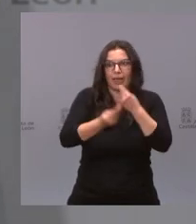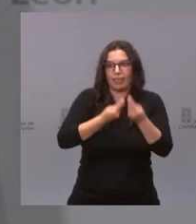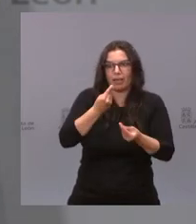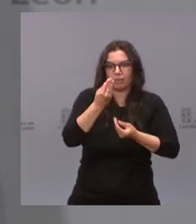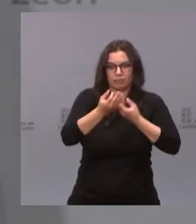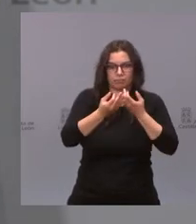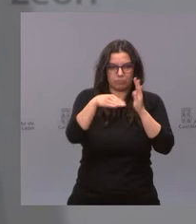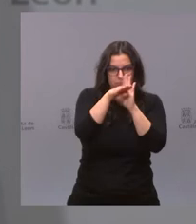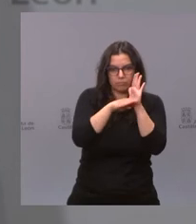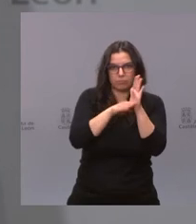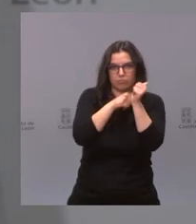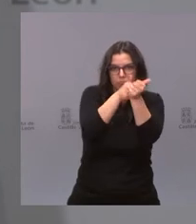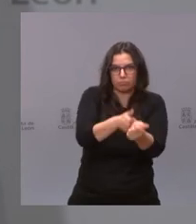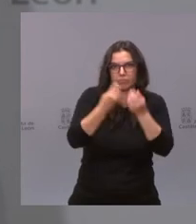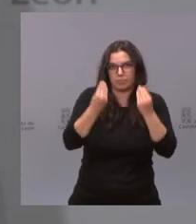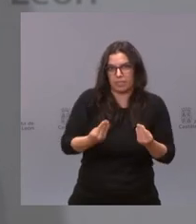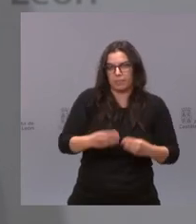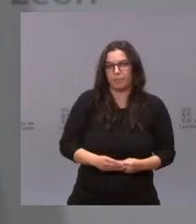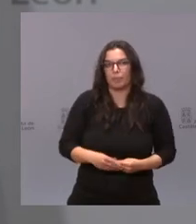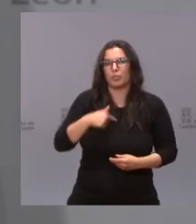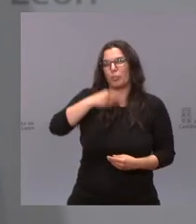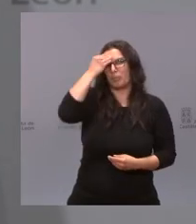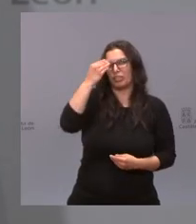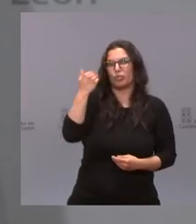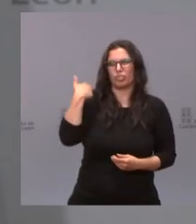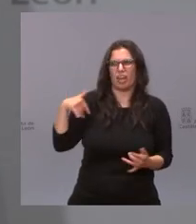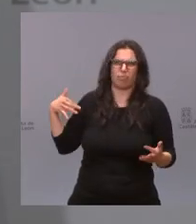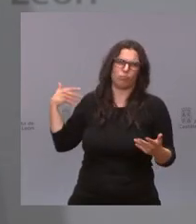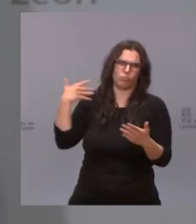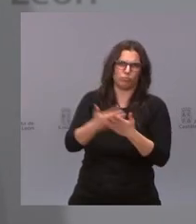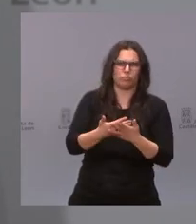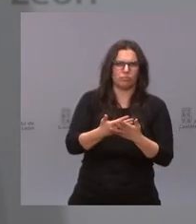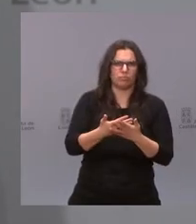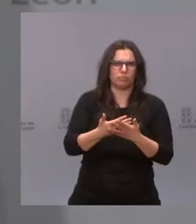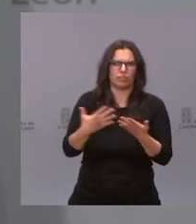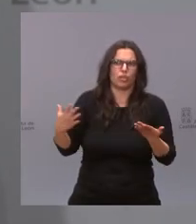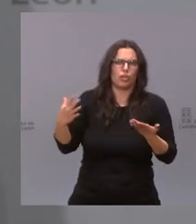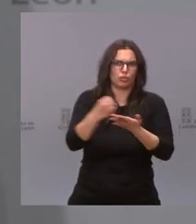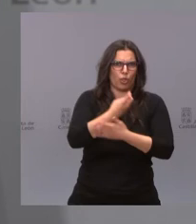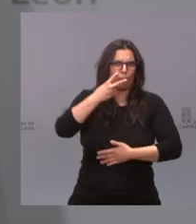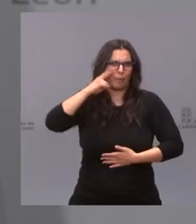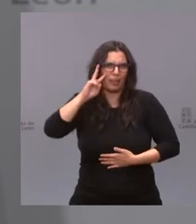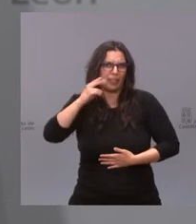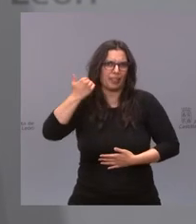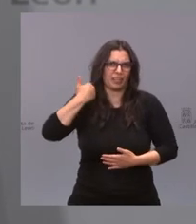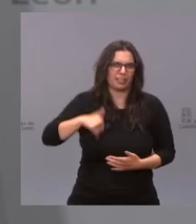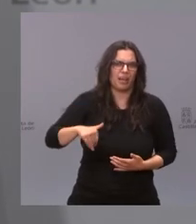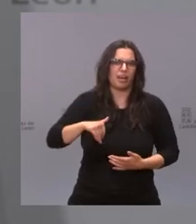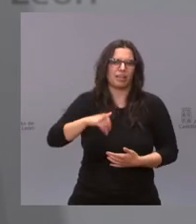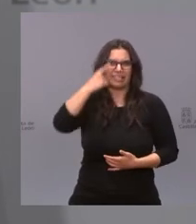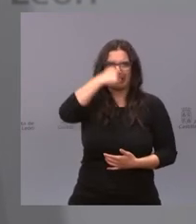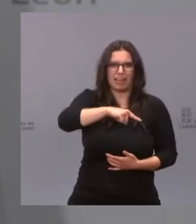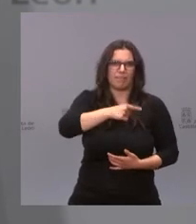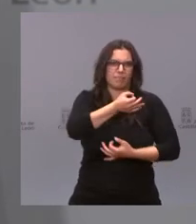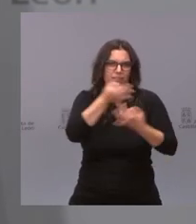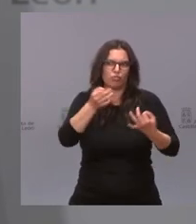reglada. Pero bueno, yo creo que ya después de todo este tiempo que llevamos, todos tenemos experiencia, conocimiento suficiente de